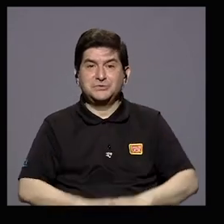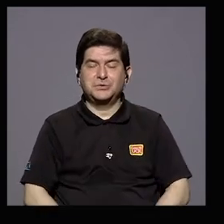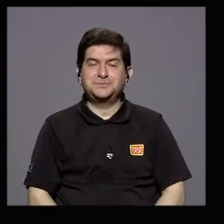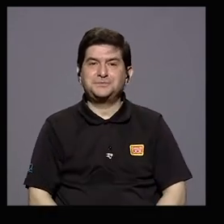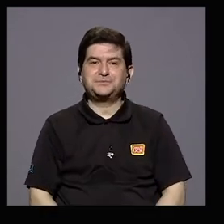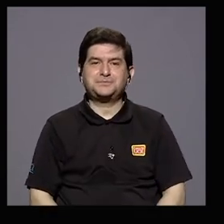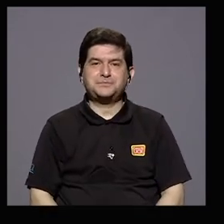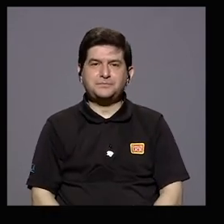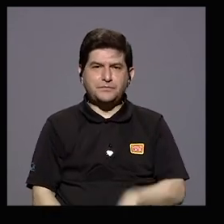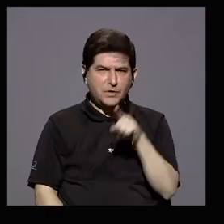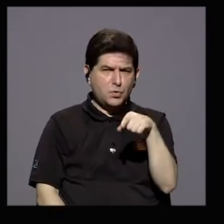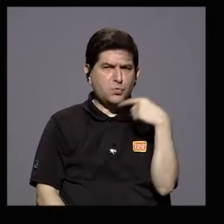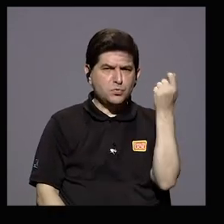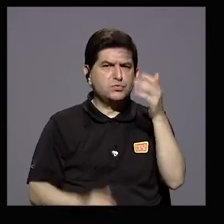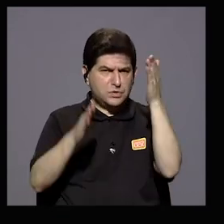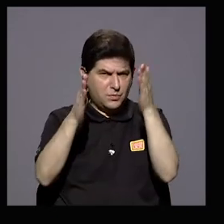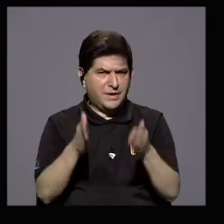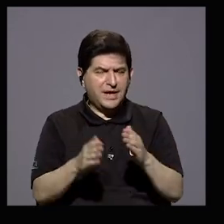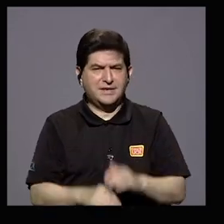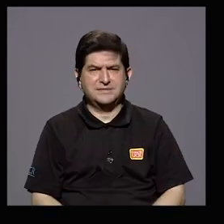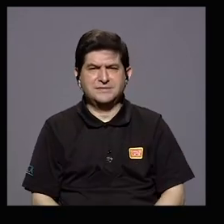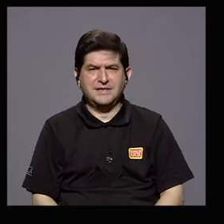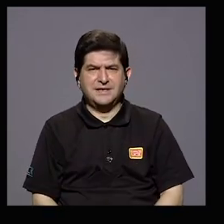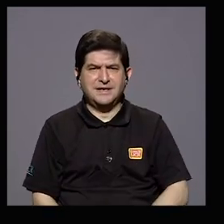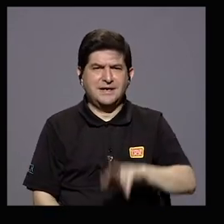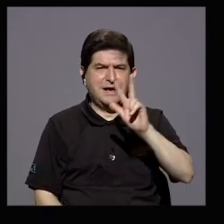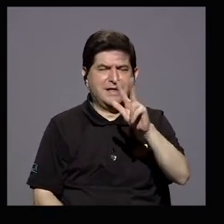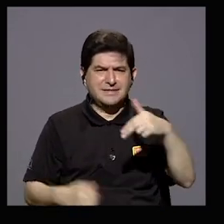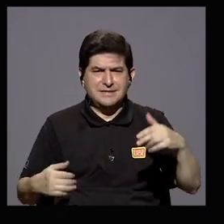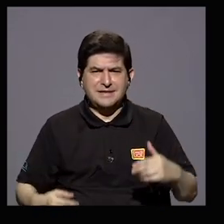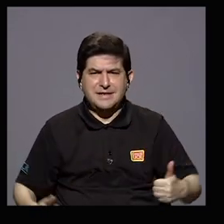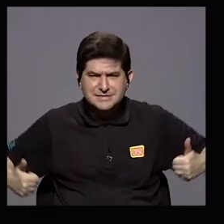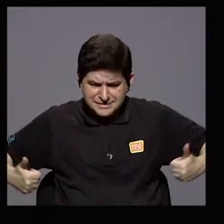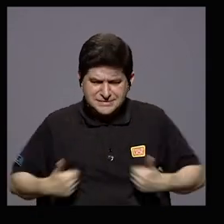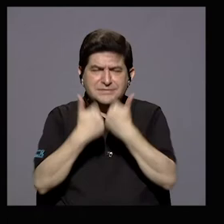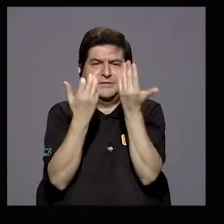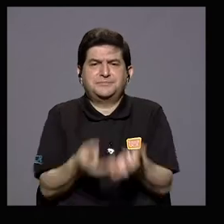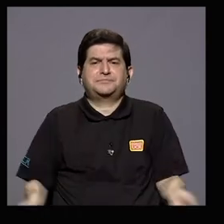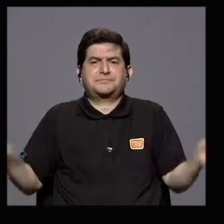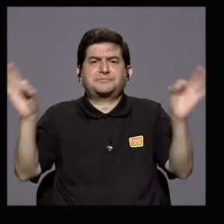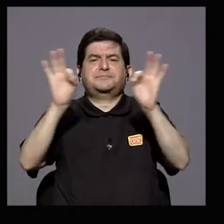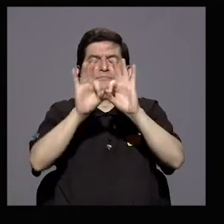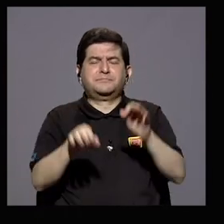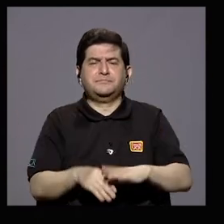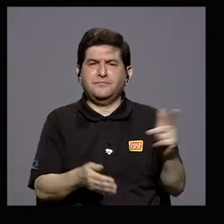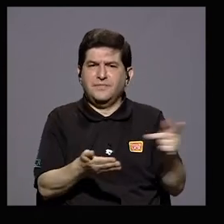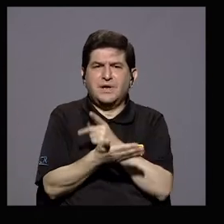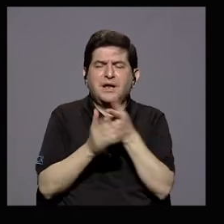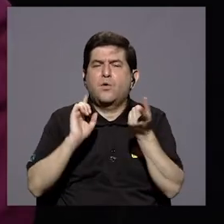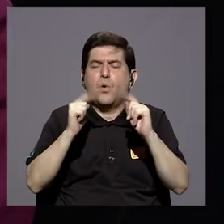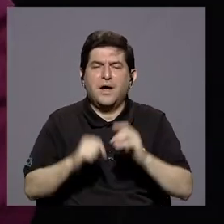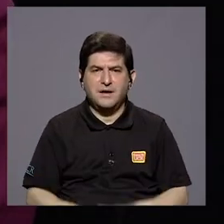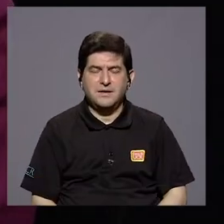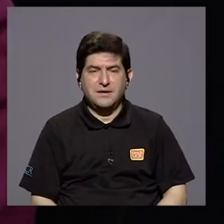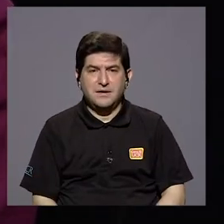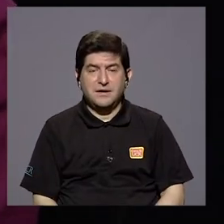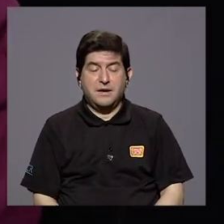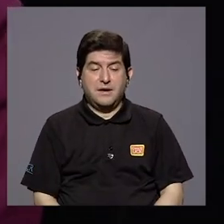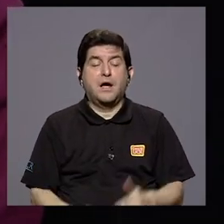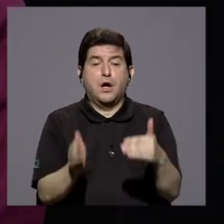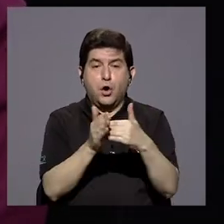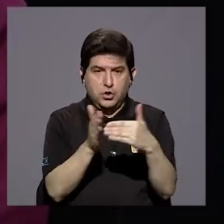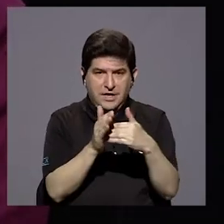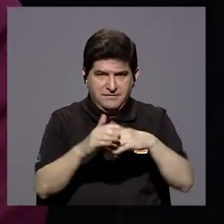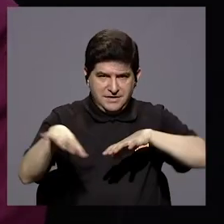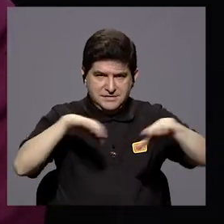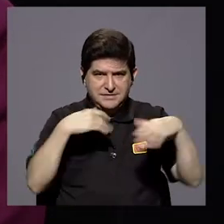Doña Aida, usted es de Guanacaste. ¿Cuáles son los tres desafíos más importantes que tiene esa provincia? Mire, Guanacaste es reactivar